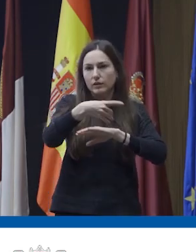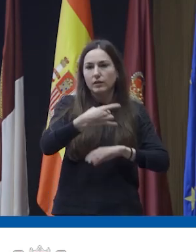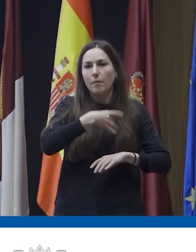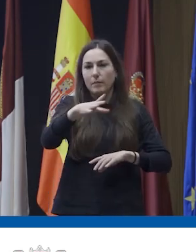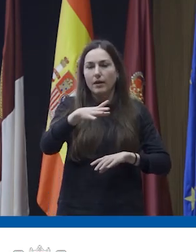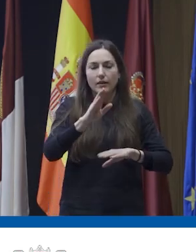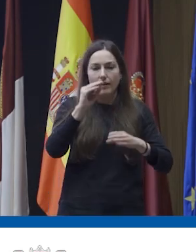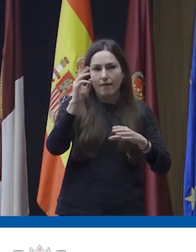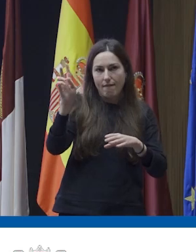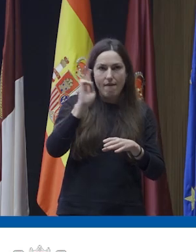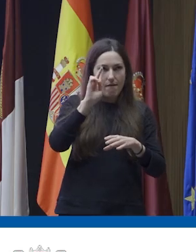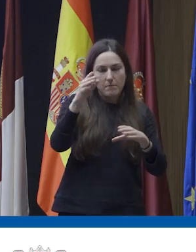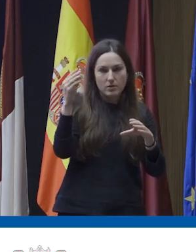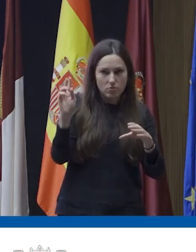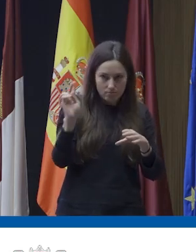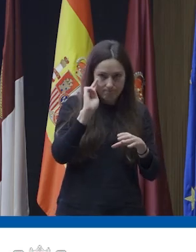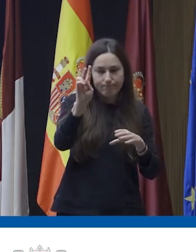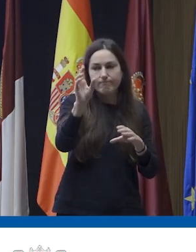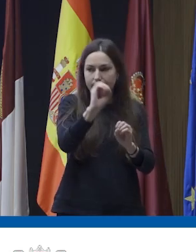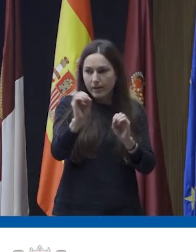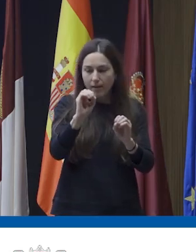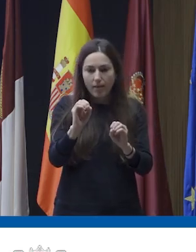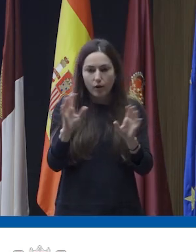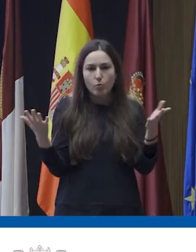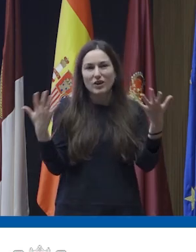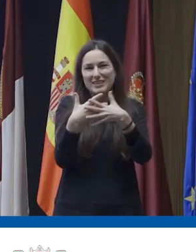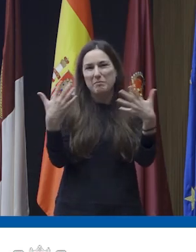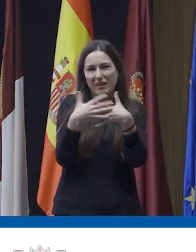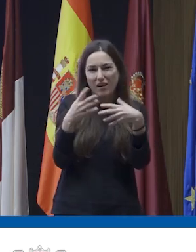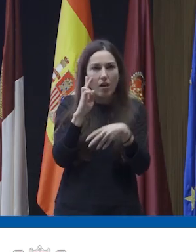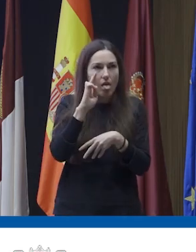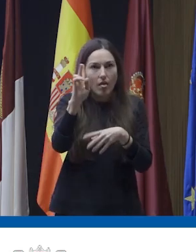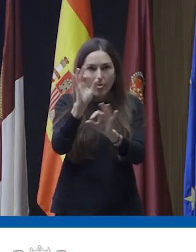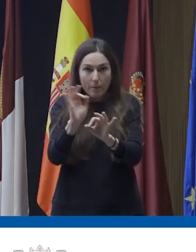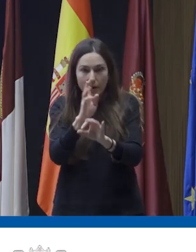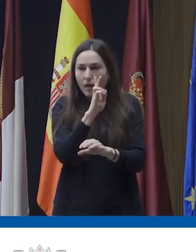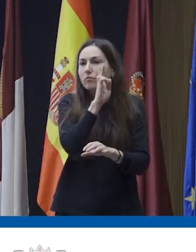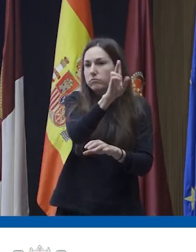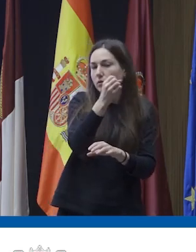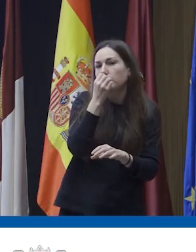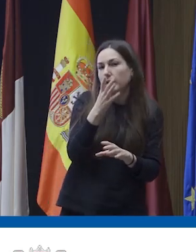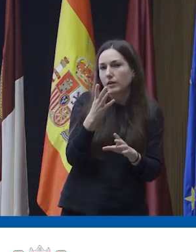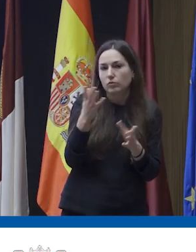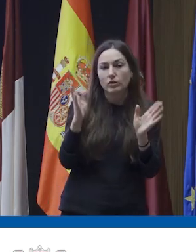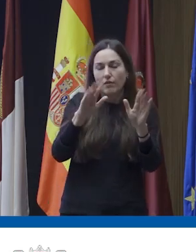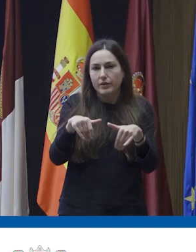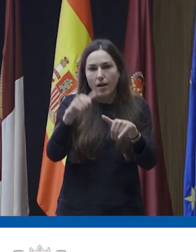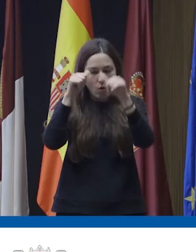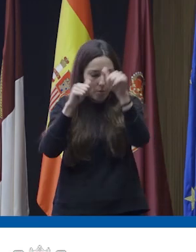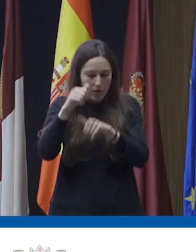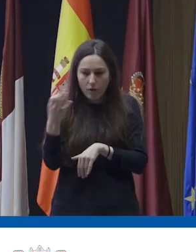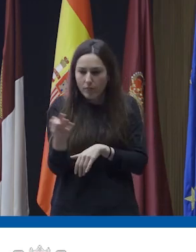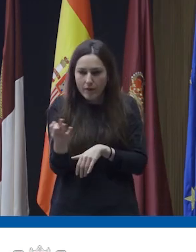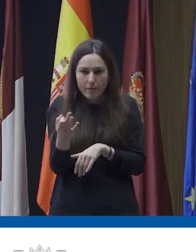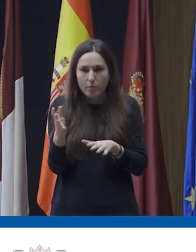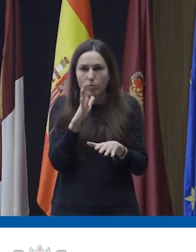dejan entrar nada a la visión, pues claro, se pusieron una imagen que no ve nada con una imagen que sí que ve. Entonces el paciente está muy incómodo y lo que tiene que hacer es operarse. Si está más o